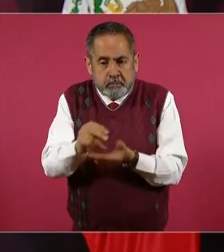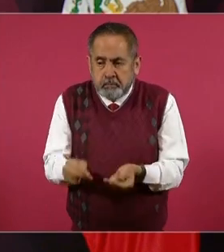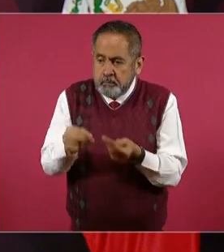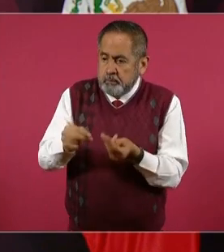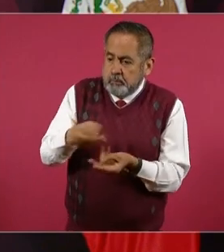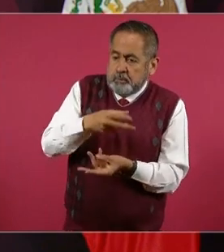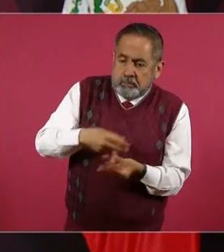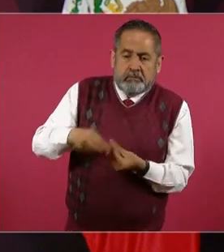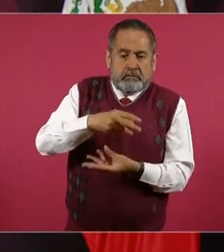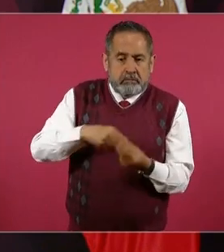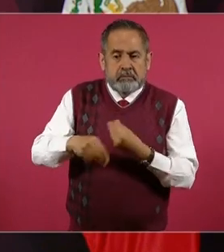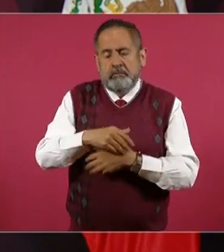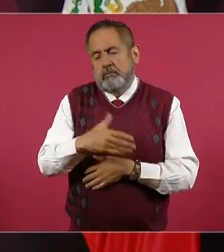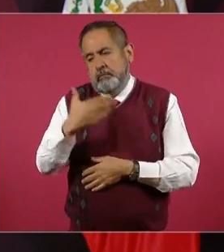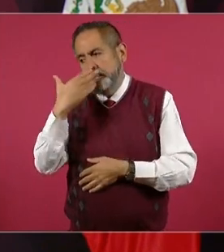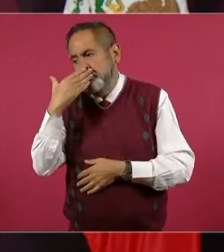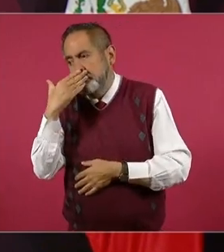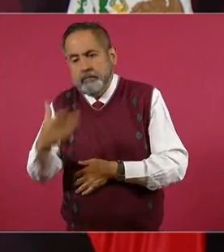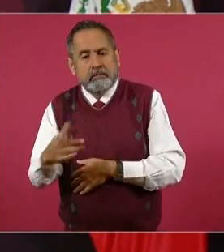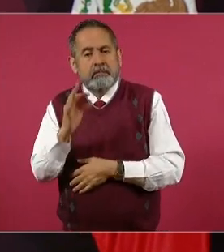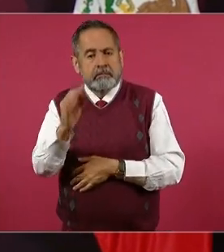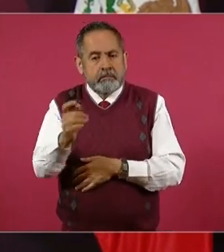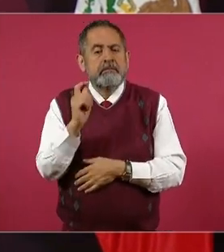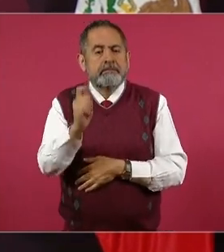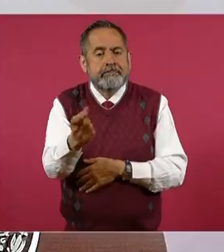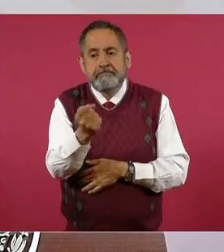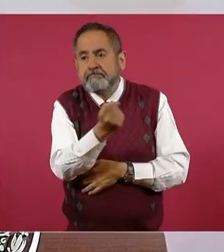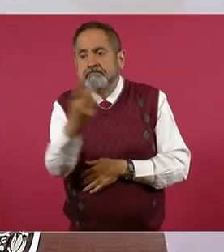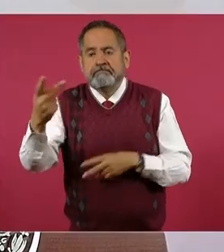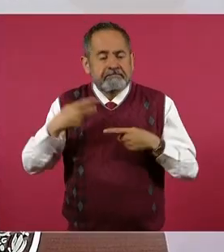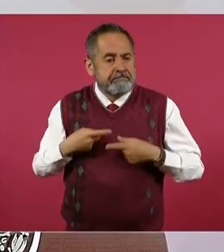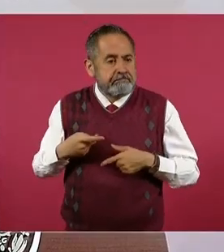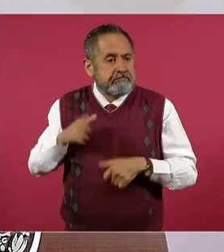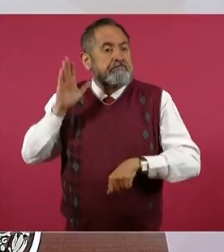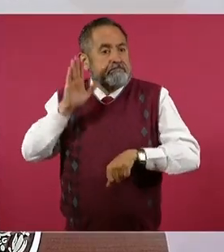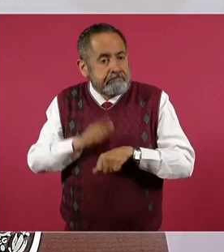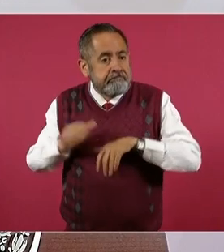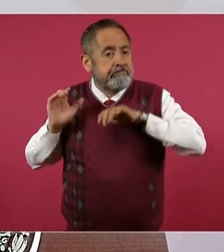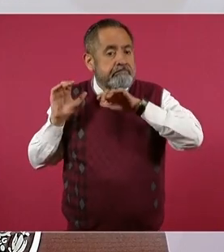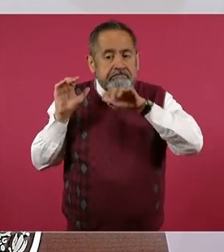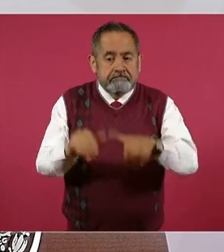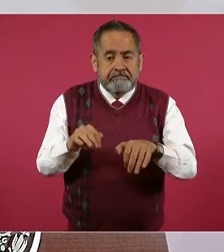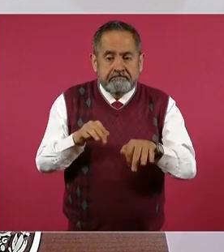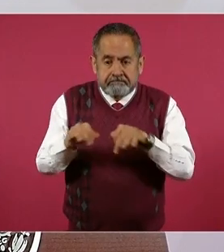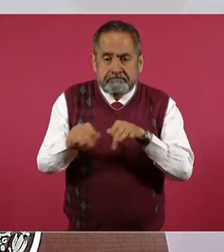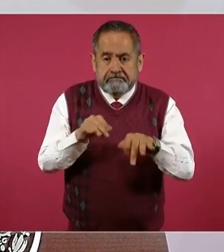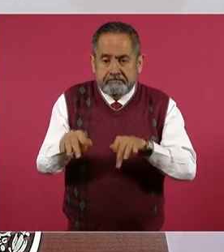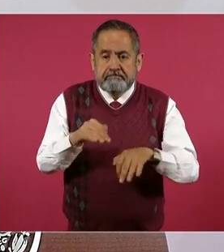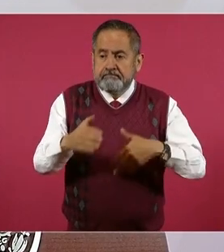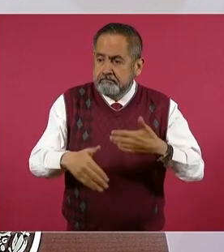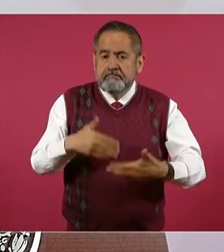Y esto significa también trabajo para